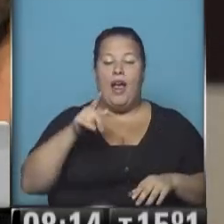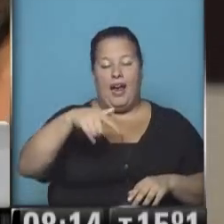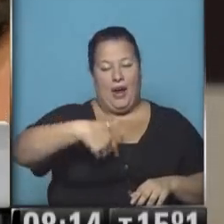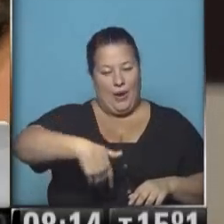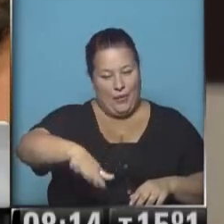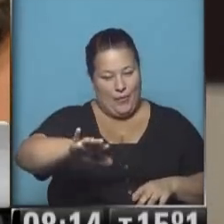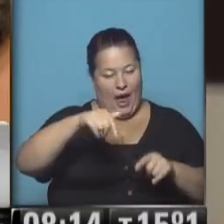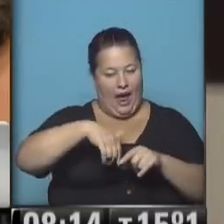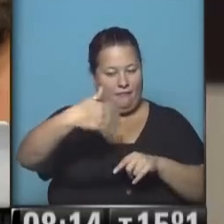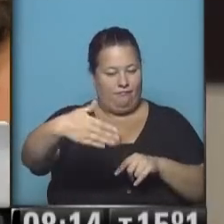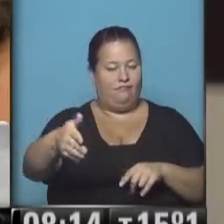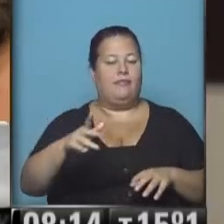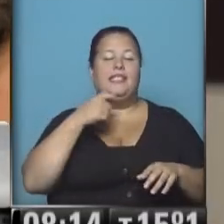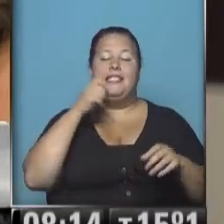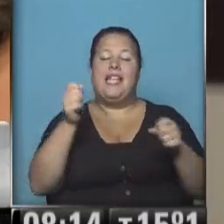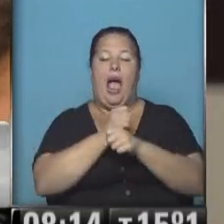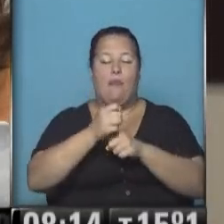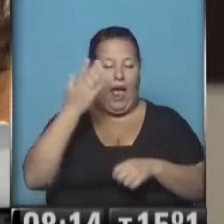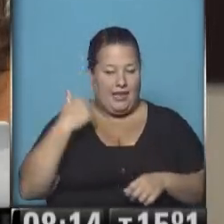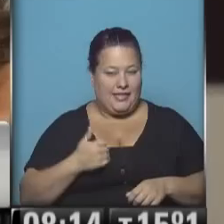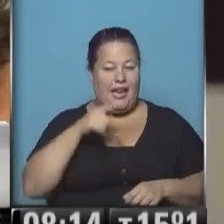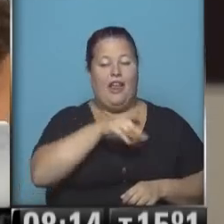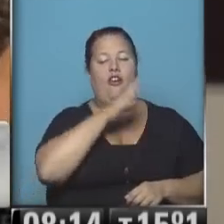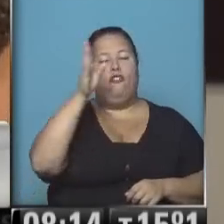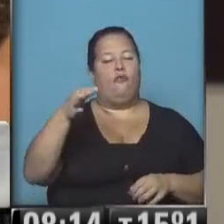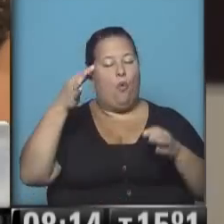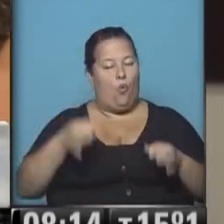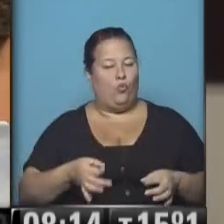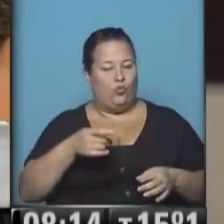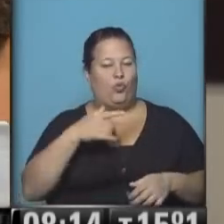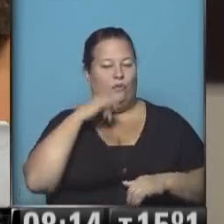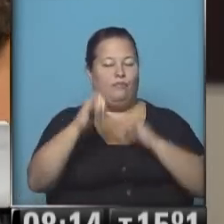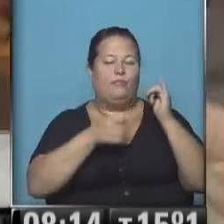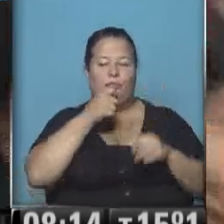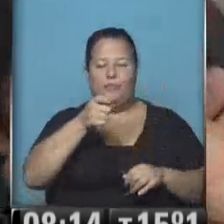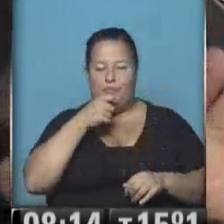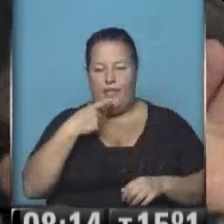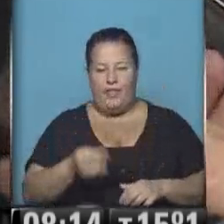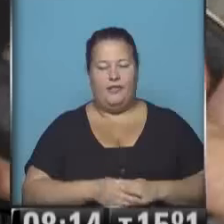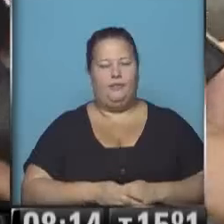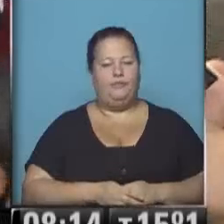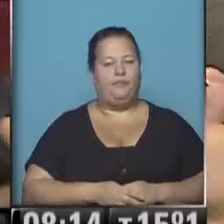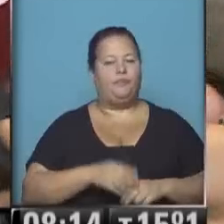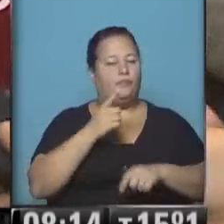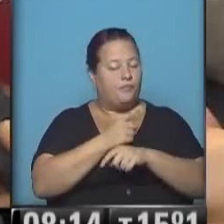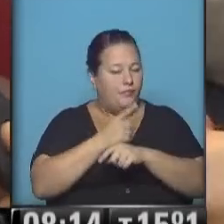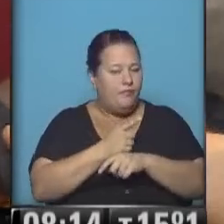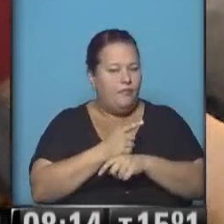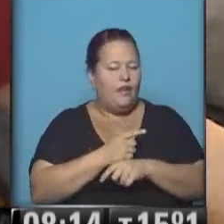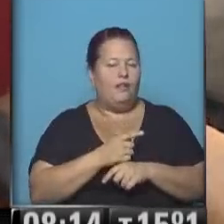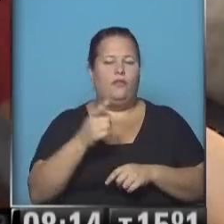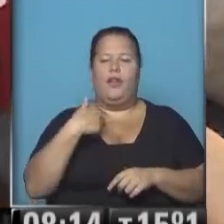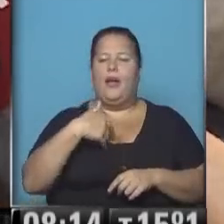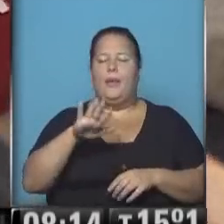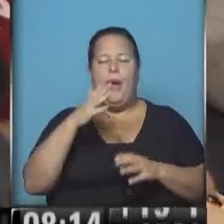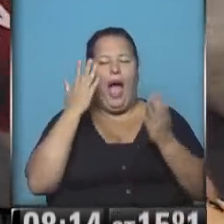a hacer de aquí en más y se aprobaba el día de ayer Fernando estuvo allí justamente estos son los testimonios en principio no vamos a realizar